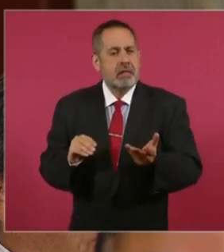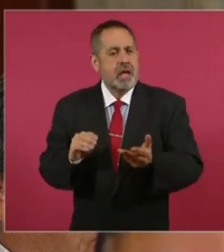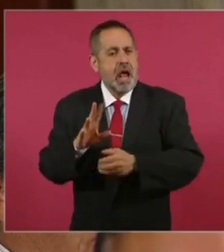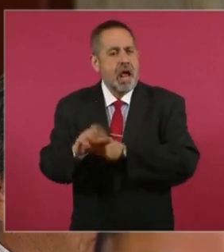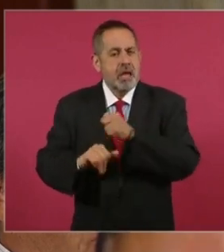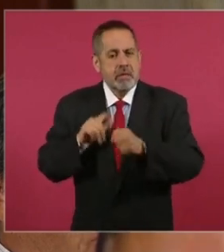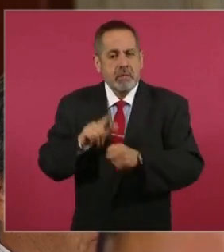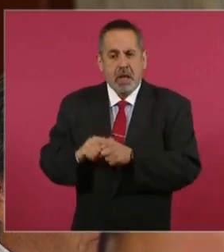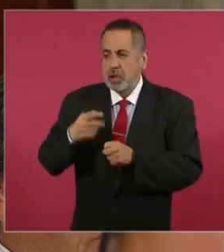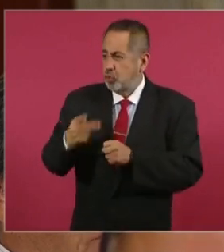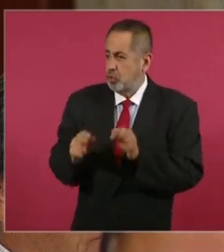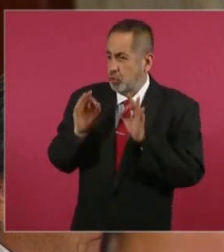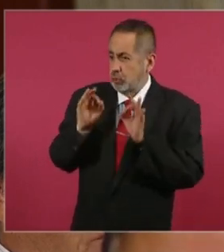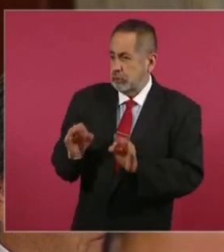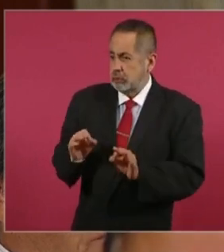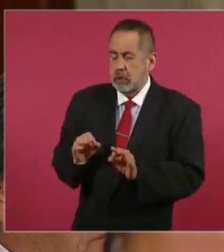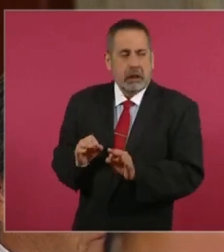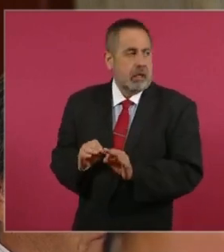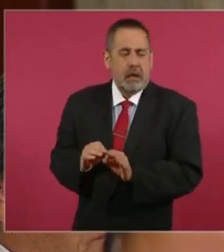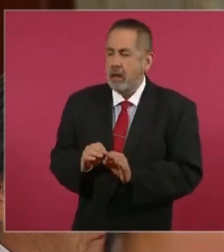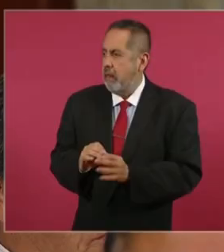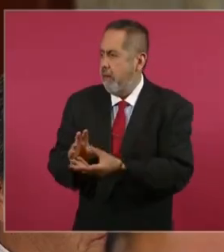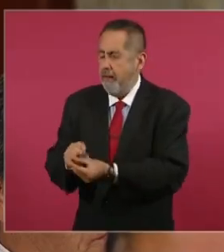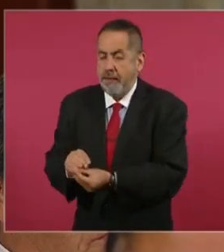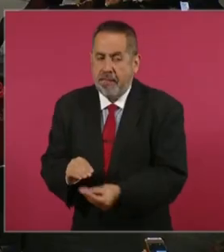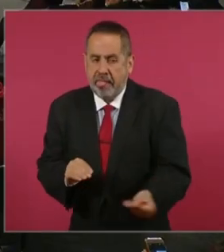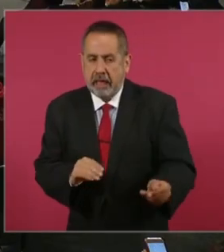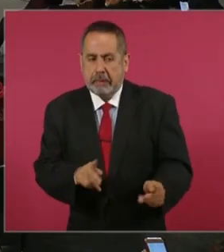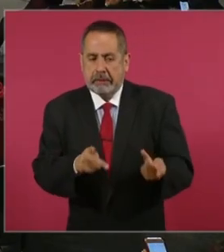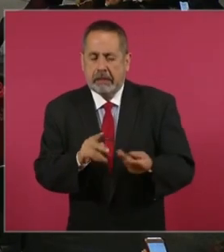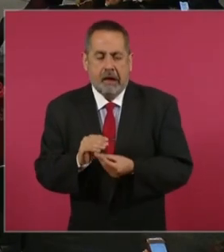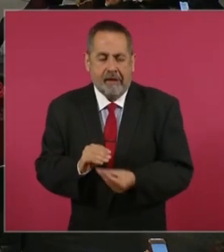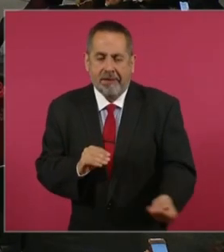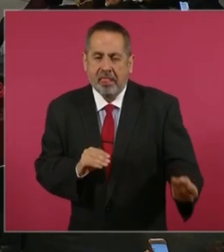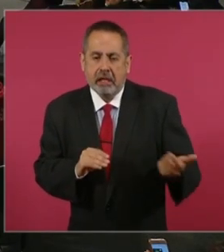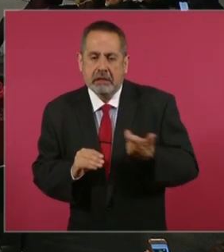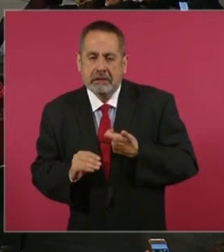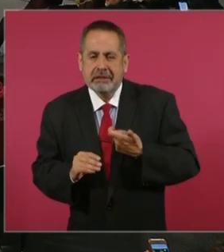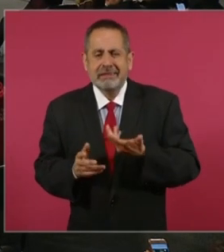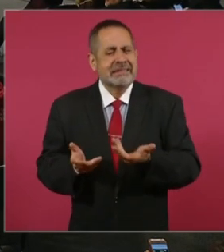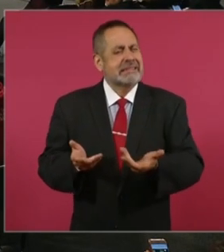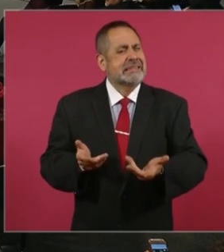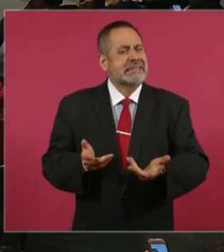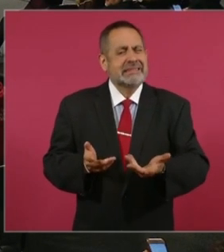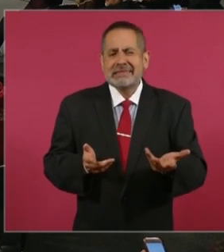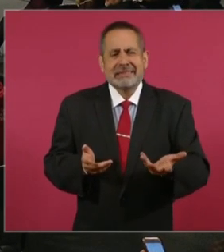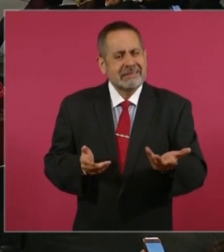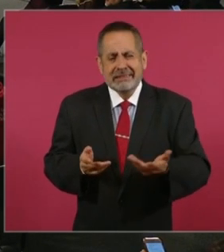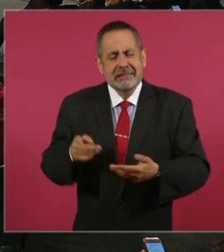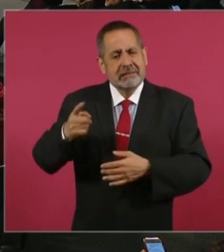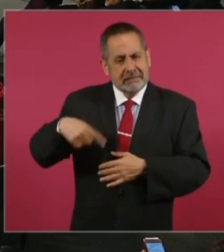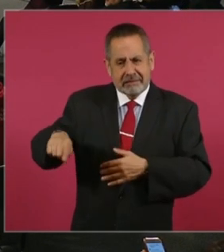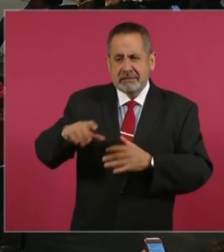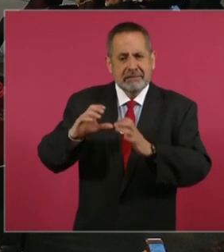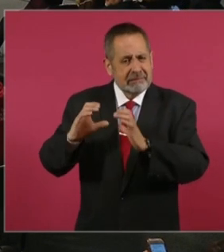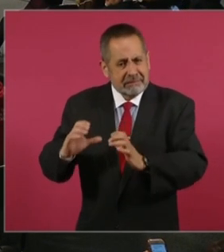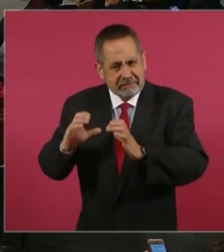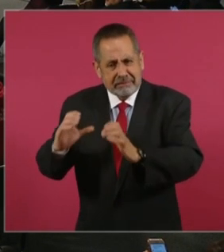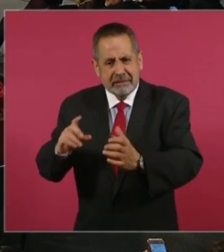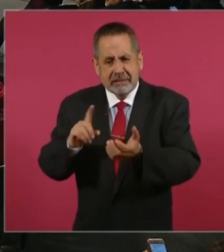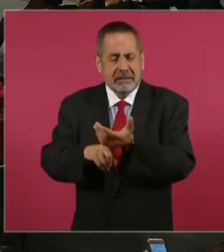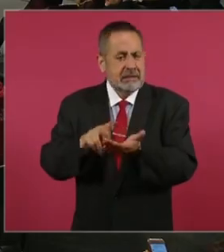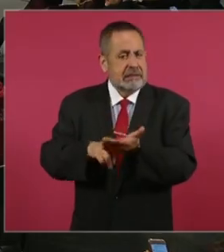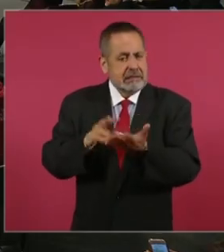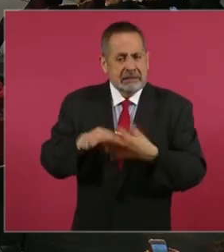especies silvestres y exóticas para su explotación y lucro ilícitos. Pero se trata también de hacer prevalecer los valores